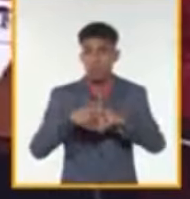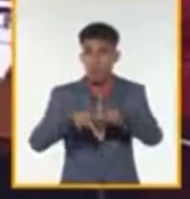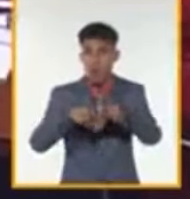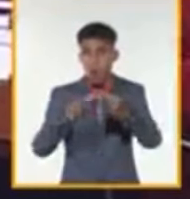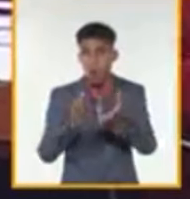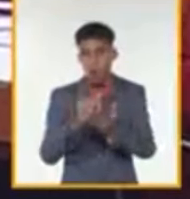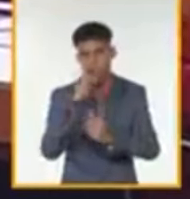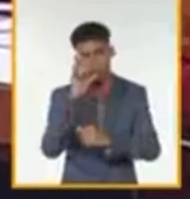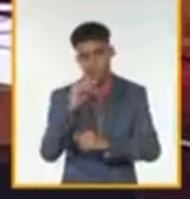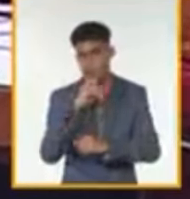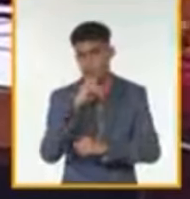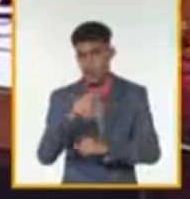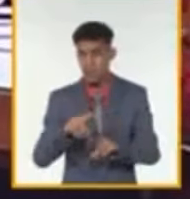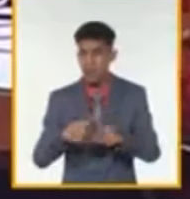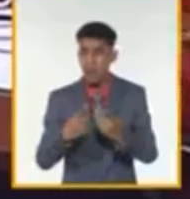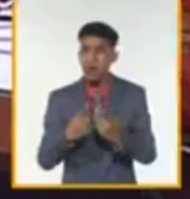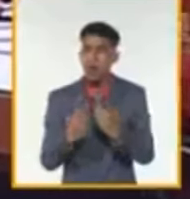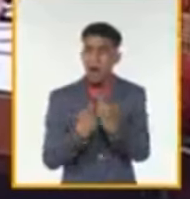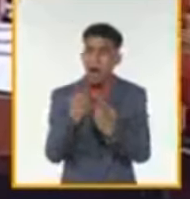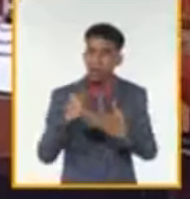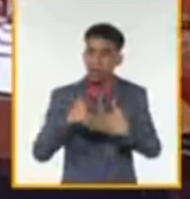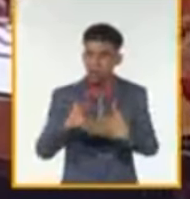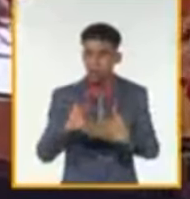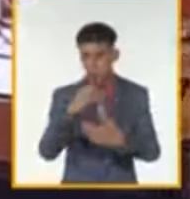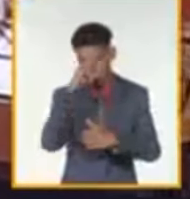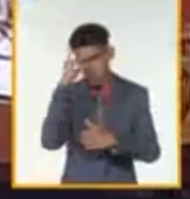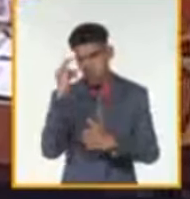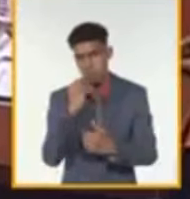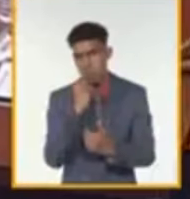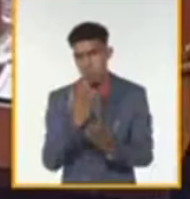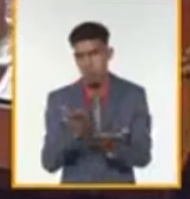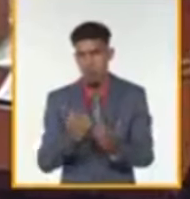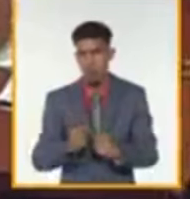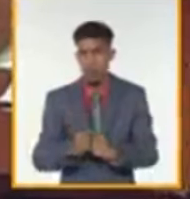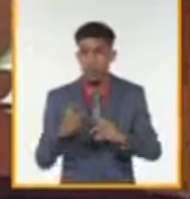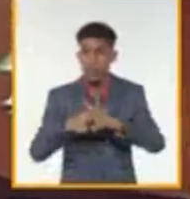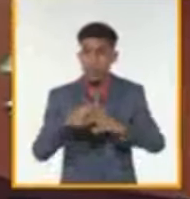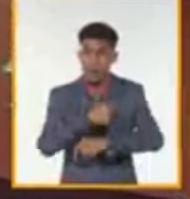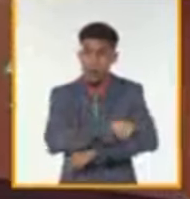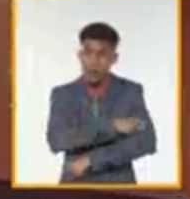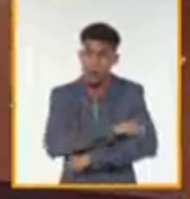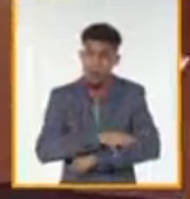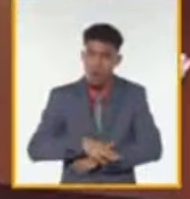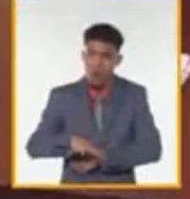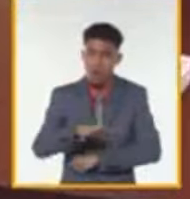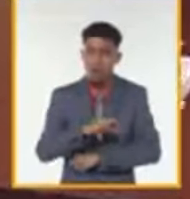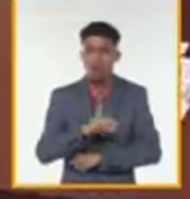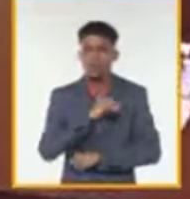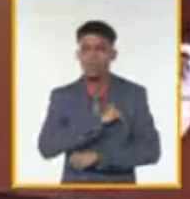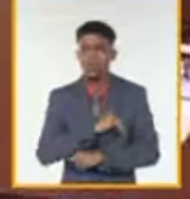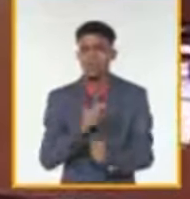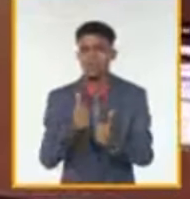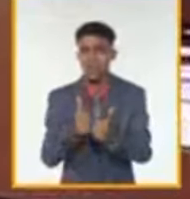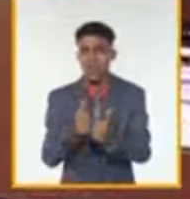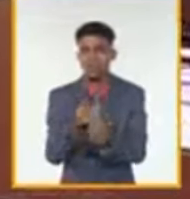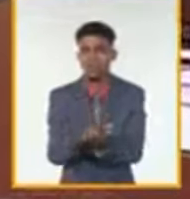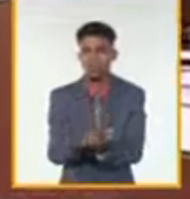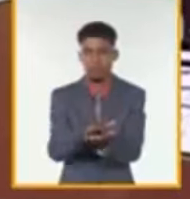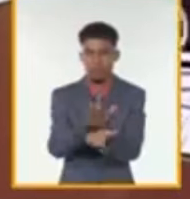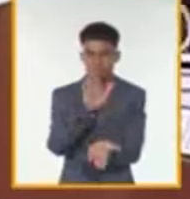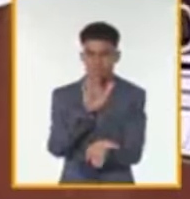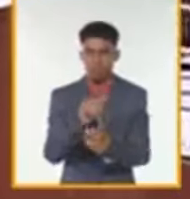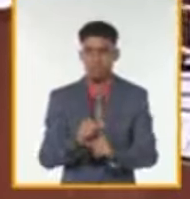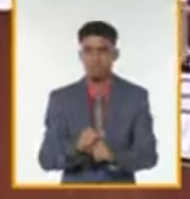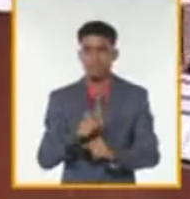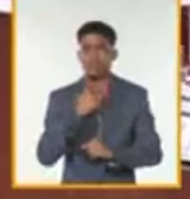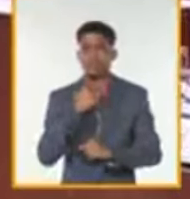creemos que ha sido una una motivación y que el pueblo lo ha tomado con alegría lo ha tomado con compromiso lo ha tomado con ganas